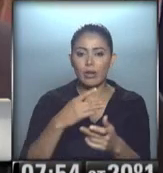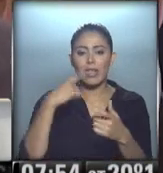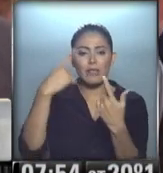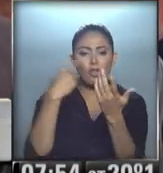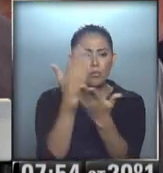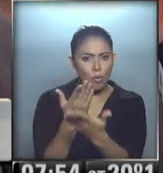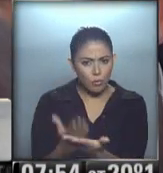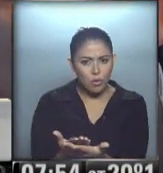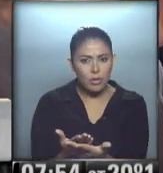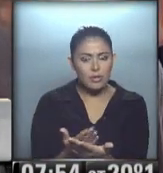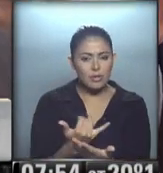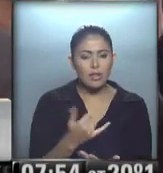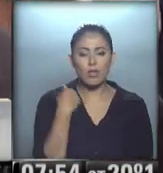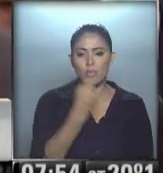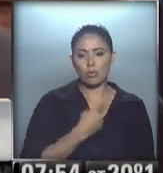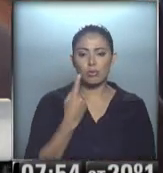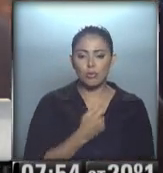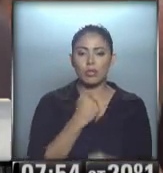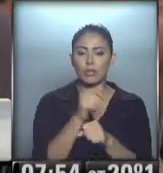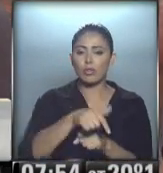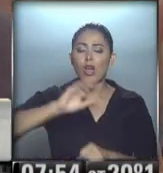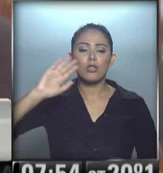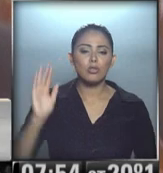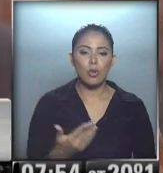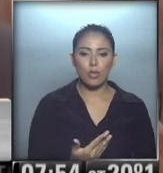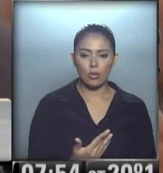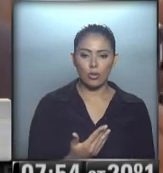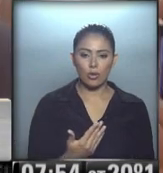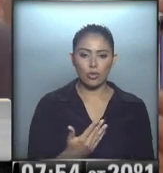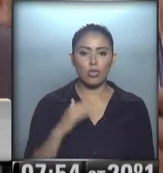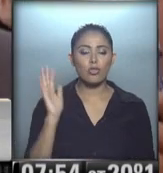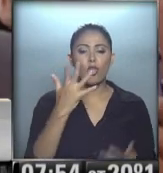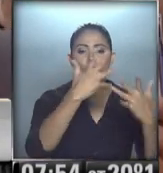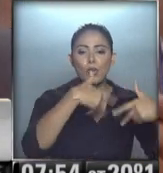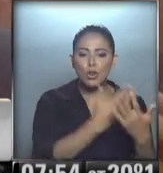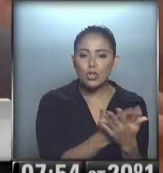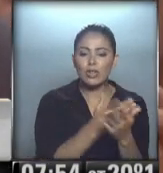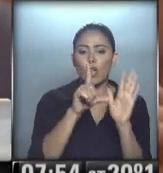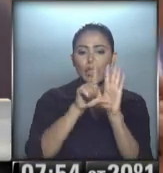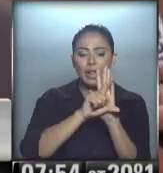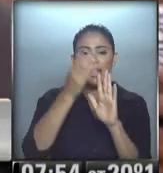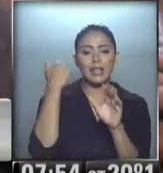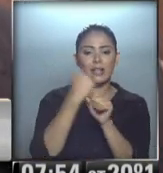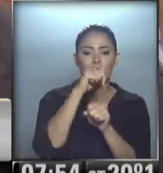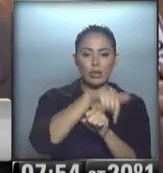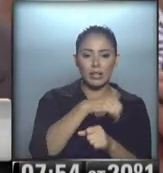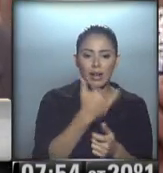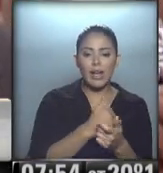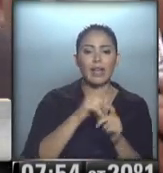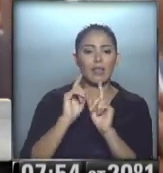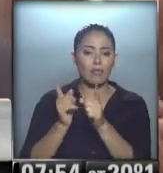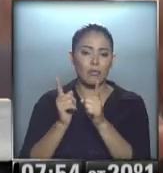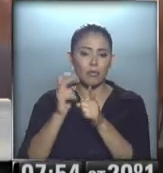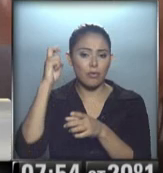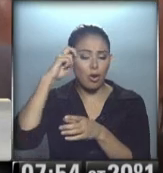propuestas, nosotros ya hicimos un relevamiento de todos los proyectos de ley entrados, los que todavía conservan estado